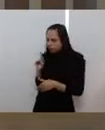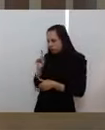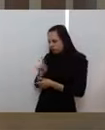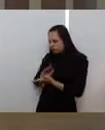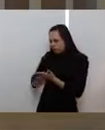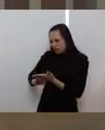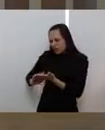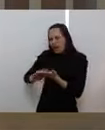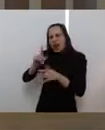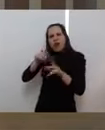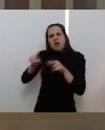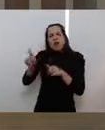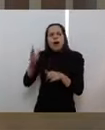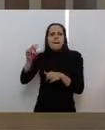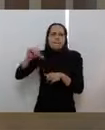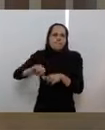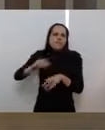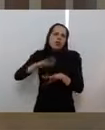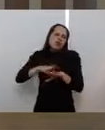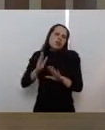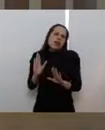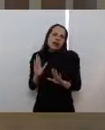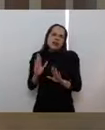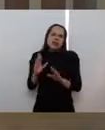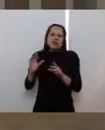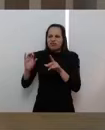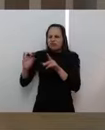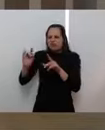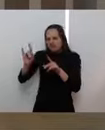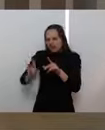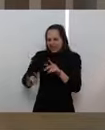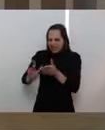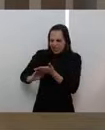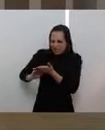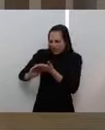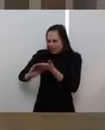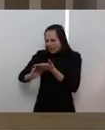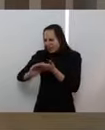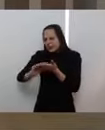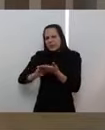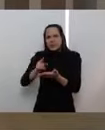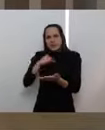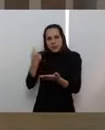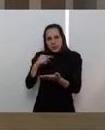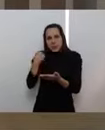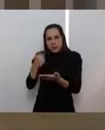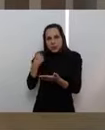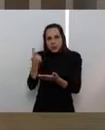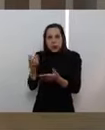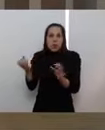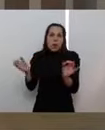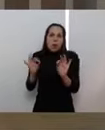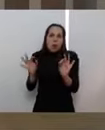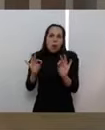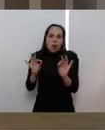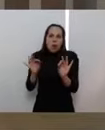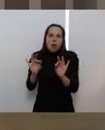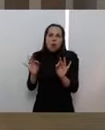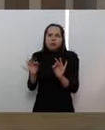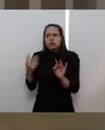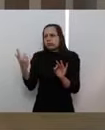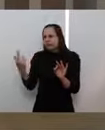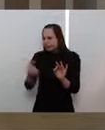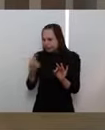actualizaciones por el software que ya no presentan nuevas actualizaciones o cuando ya hemos tenido en repetir